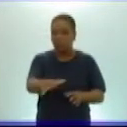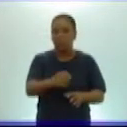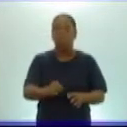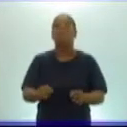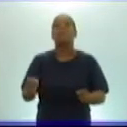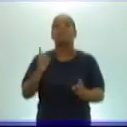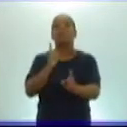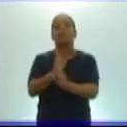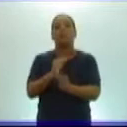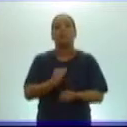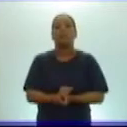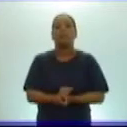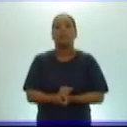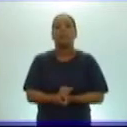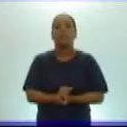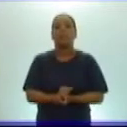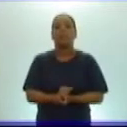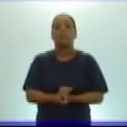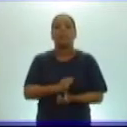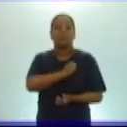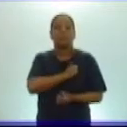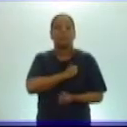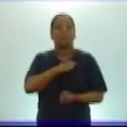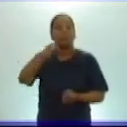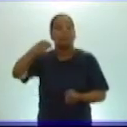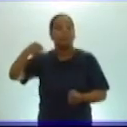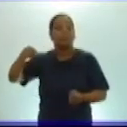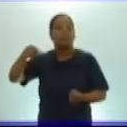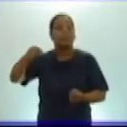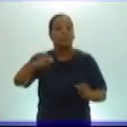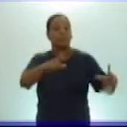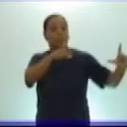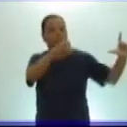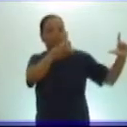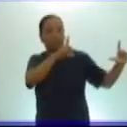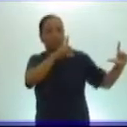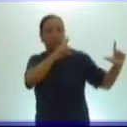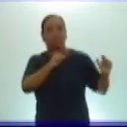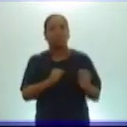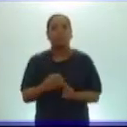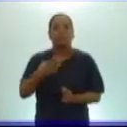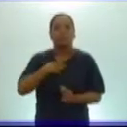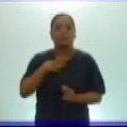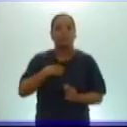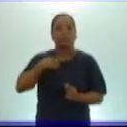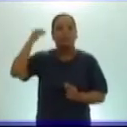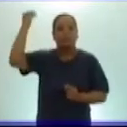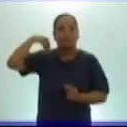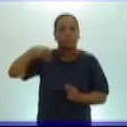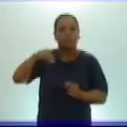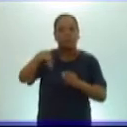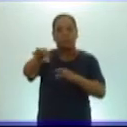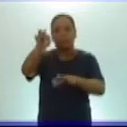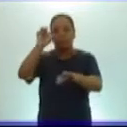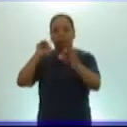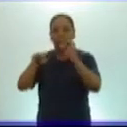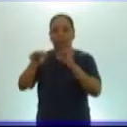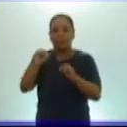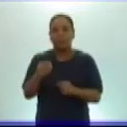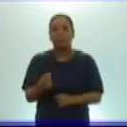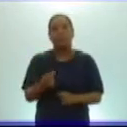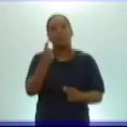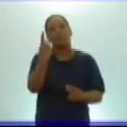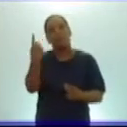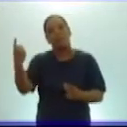que copien? Los aspectos que debemos tener en cuenta a la hora de seleccionar o de realizar